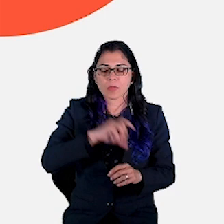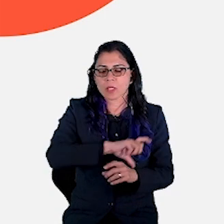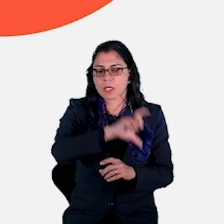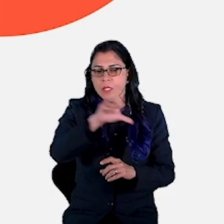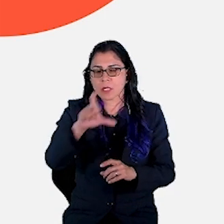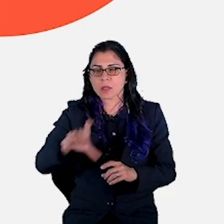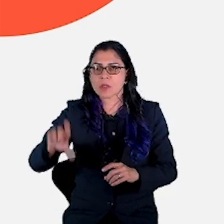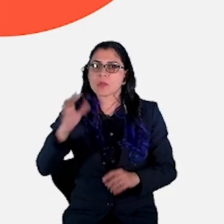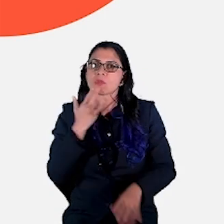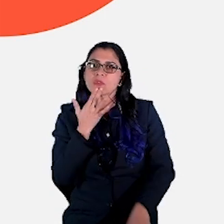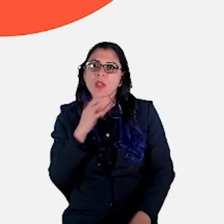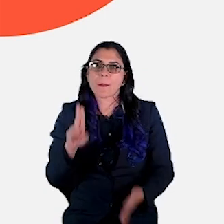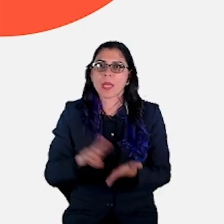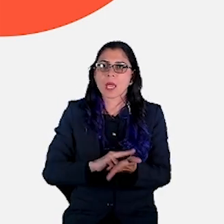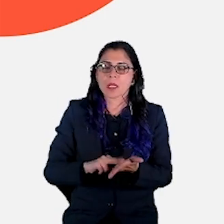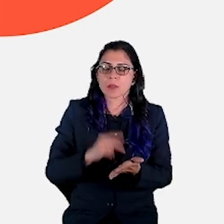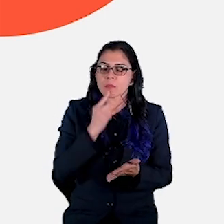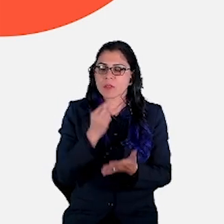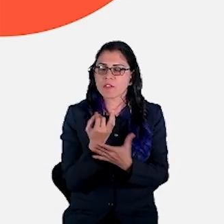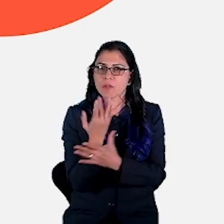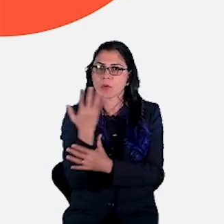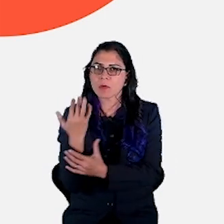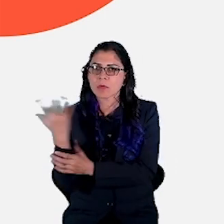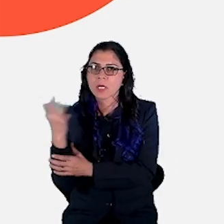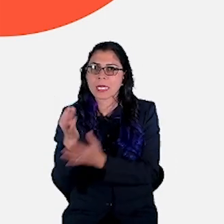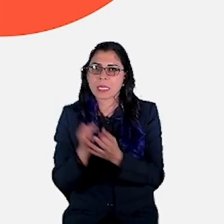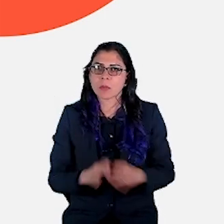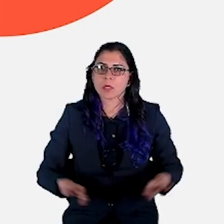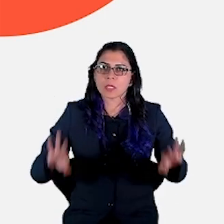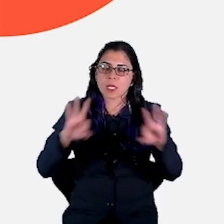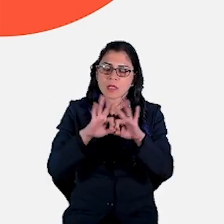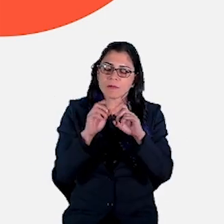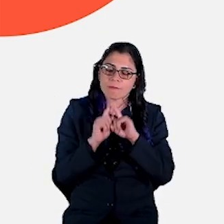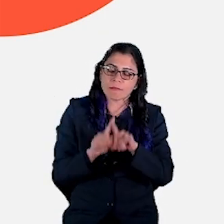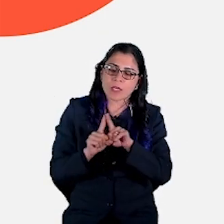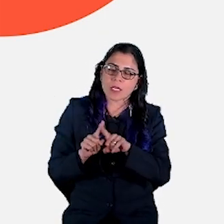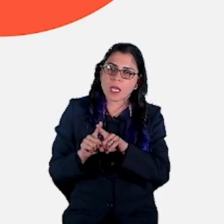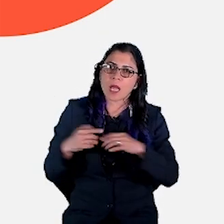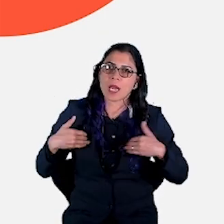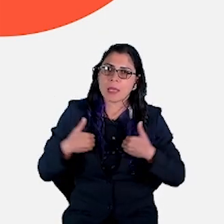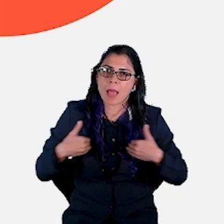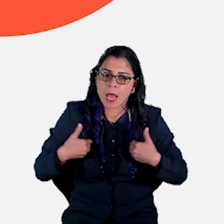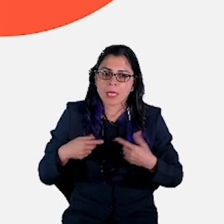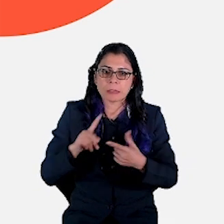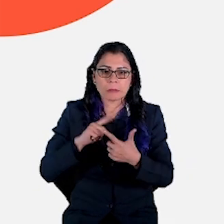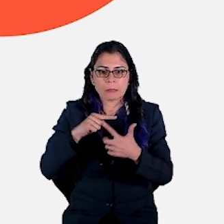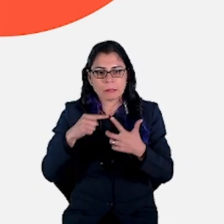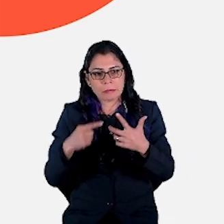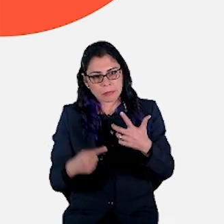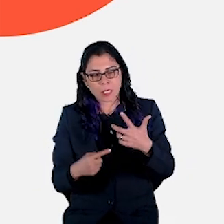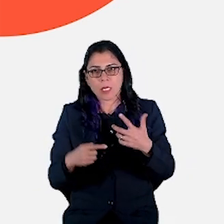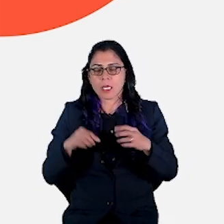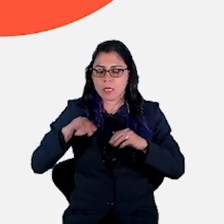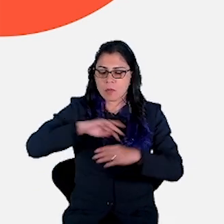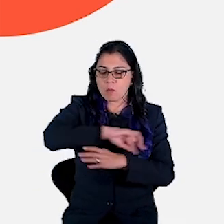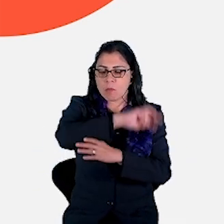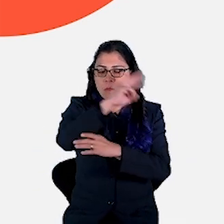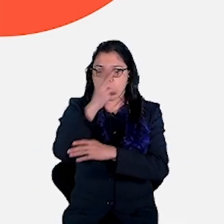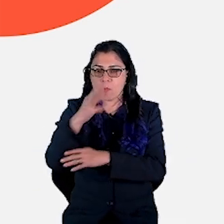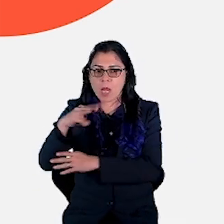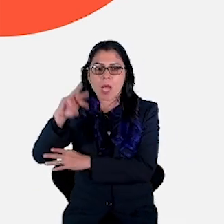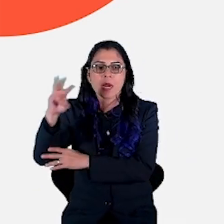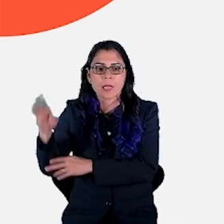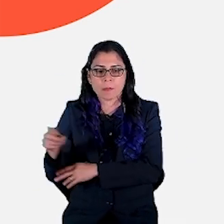neotrópico en su esplendor y importancia eh de biodiversidad adicionalmente también el patrimonio